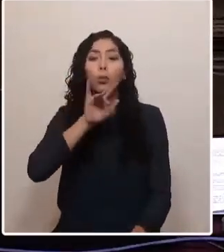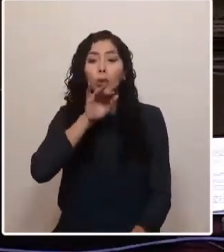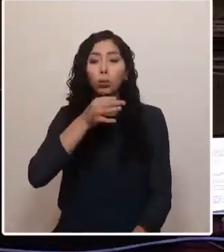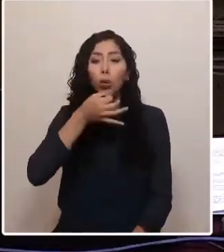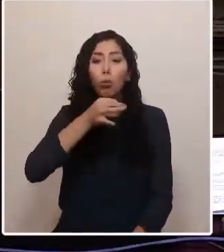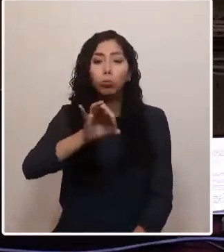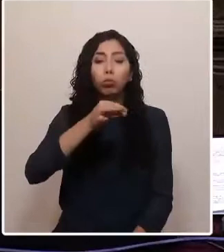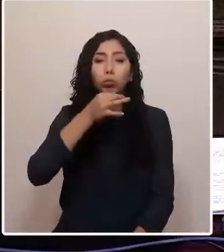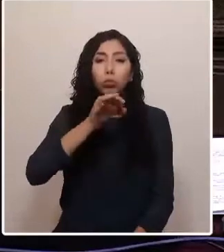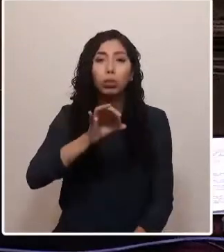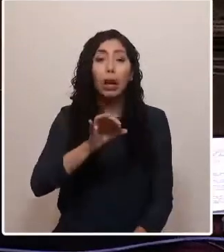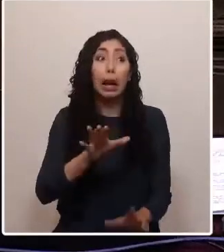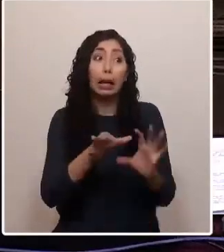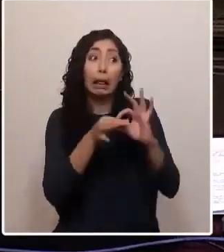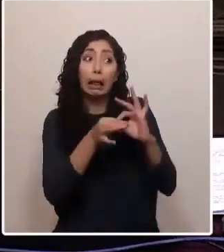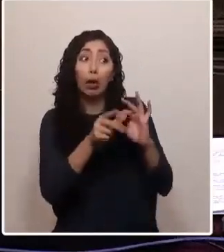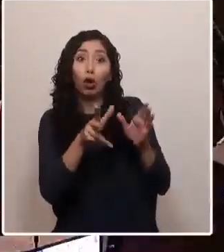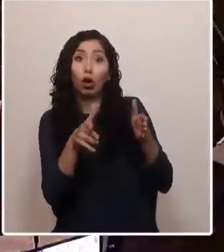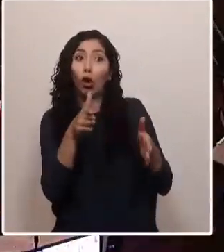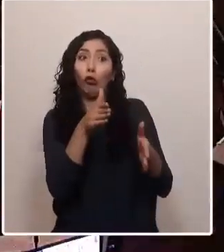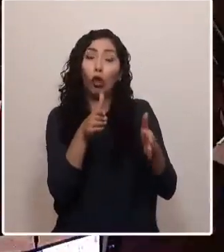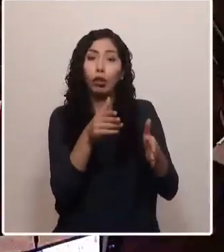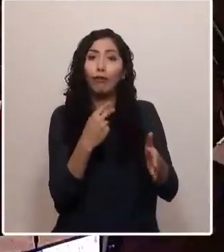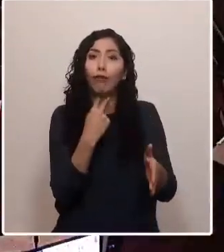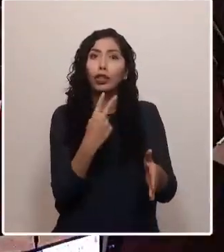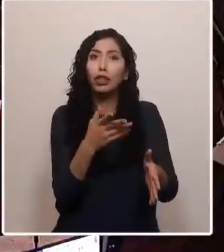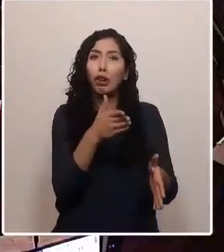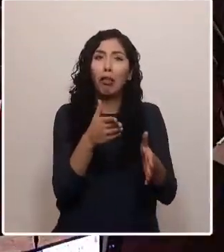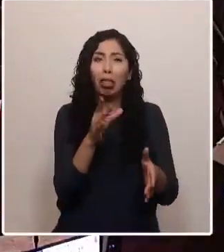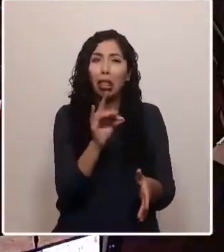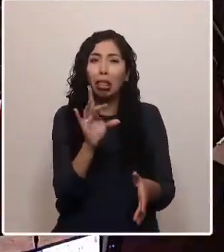Agradezco al robot de Cristóbal Andrade.